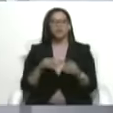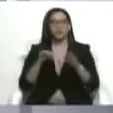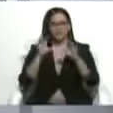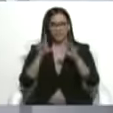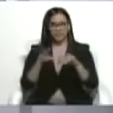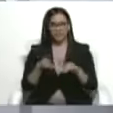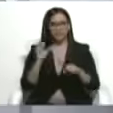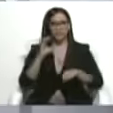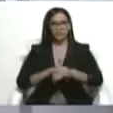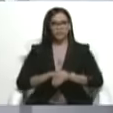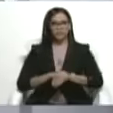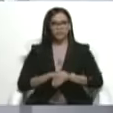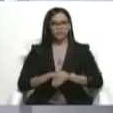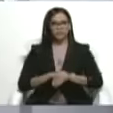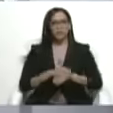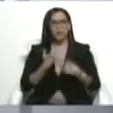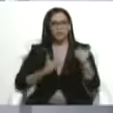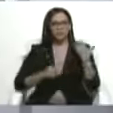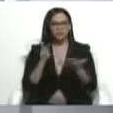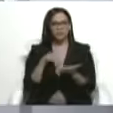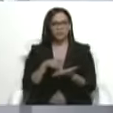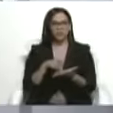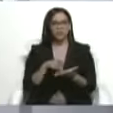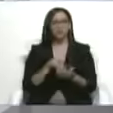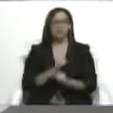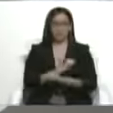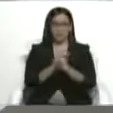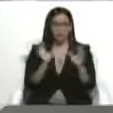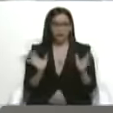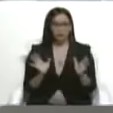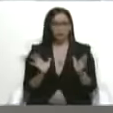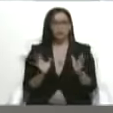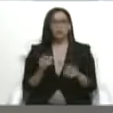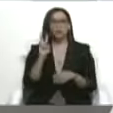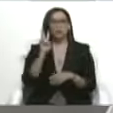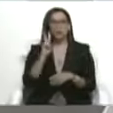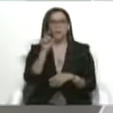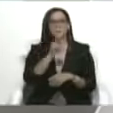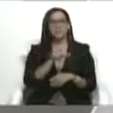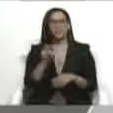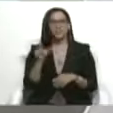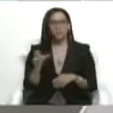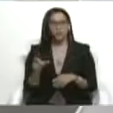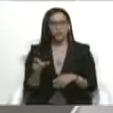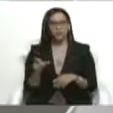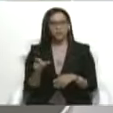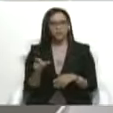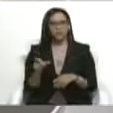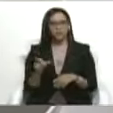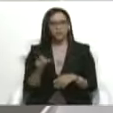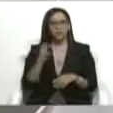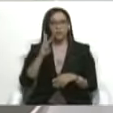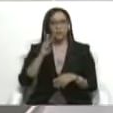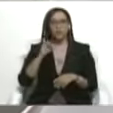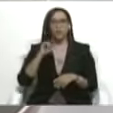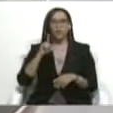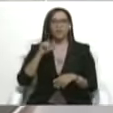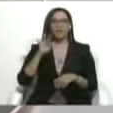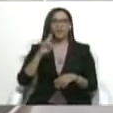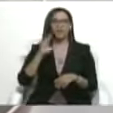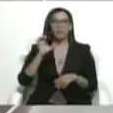Monagas. Han sido detenidos. El presidente estuvo ahí, ¿no? Correcto. Dos personas, Wilfred José Piña